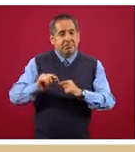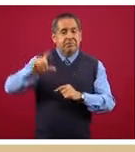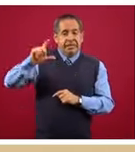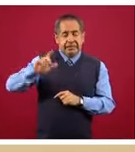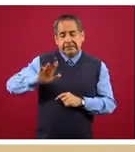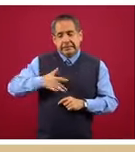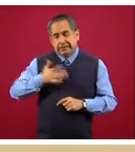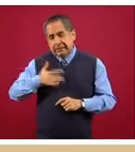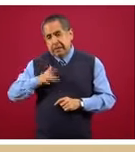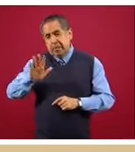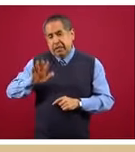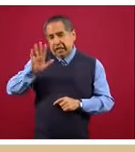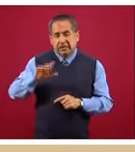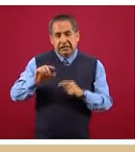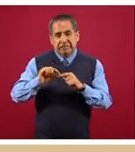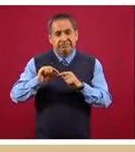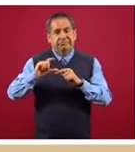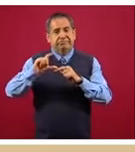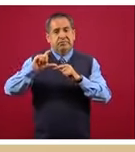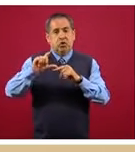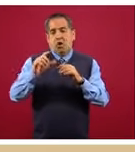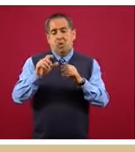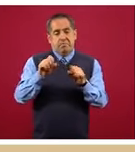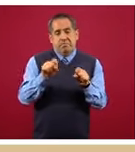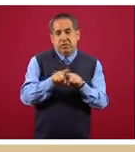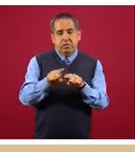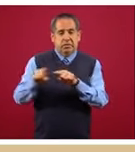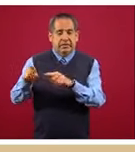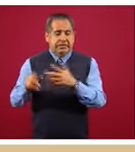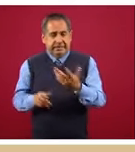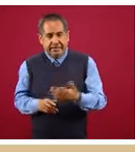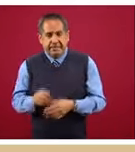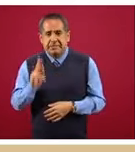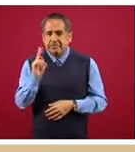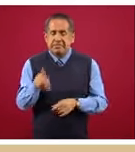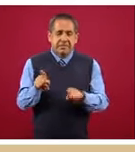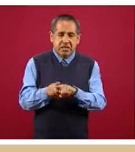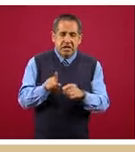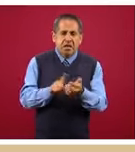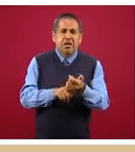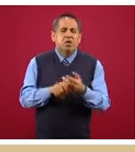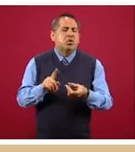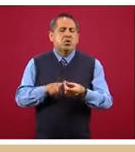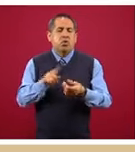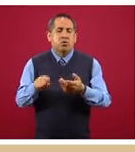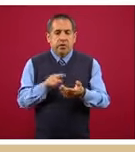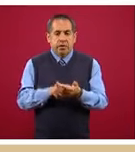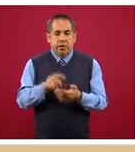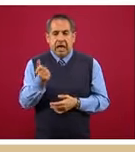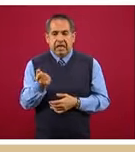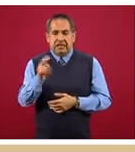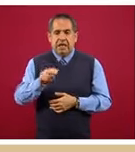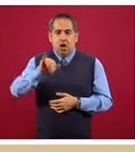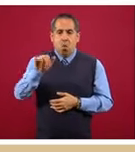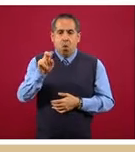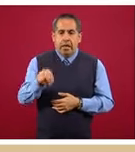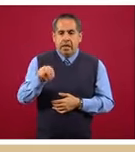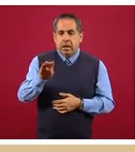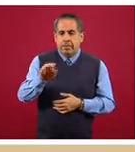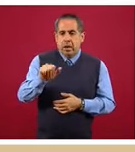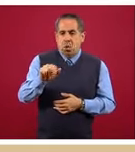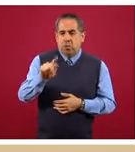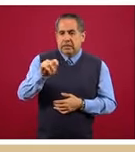o que esa meseta se mantuviera por algunas semanas. Un comportamiento similar, pero en menor escala, tuvo San Juan Bautista